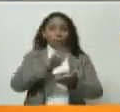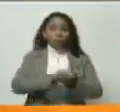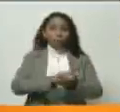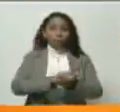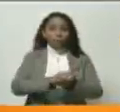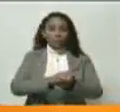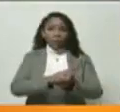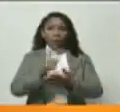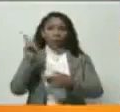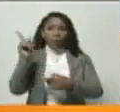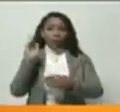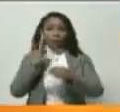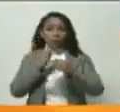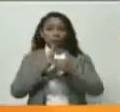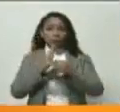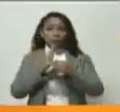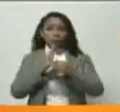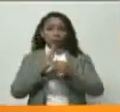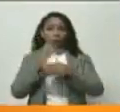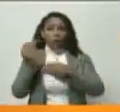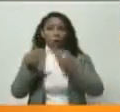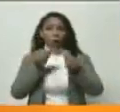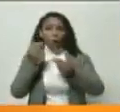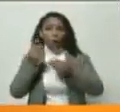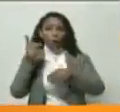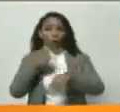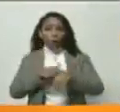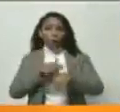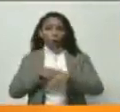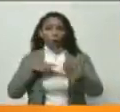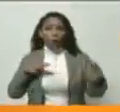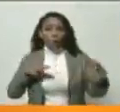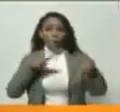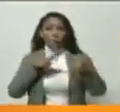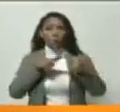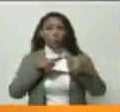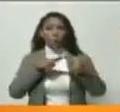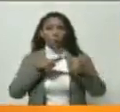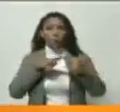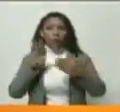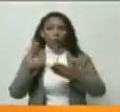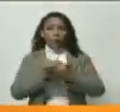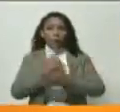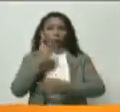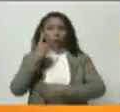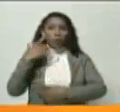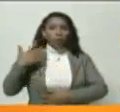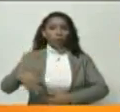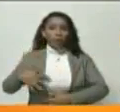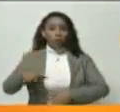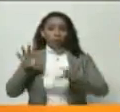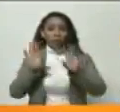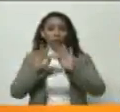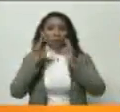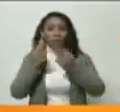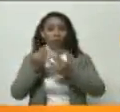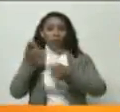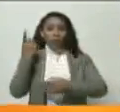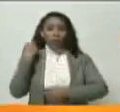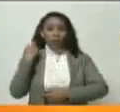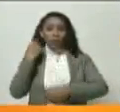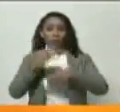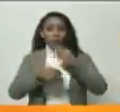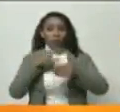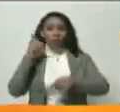avión, paradójicamente sirvió como ese momento de reencuentro. Le quitaron un derecho a sus familiares y ayer fue